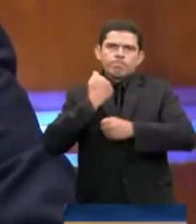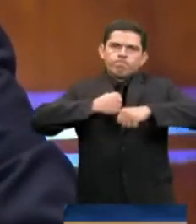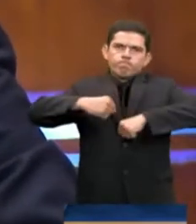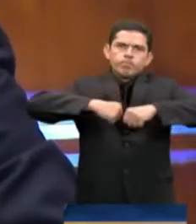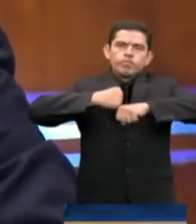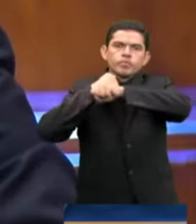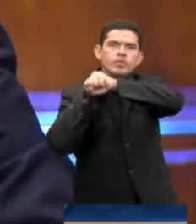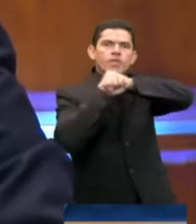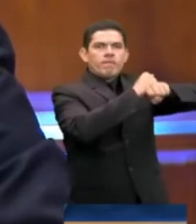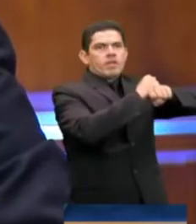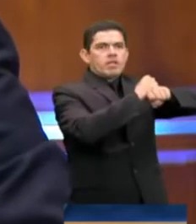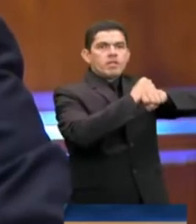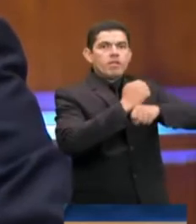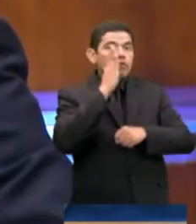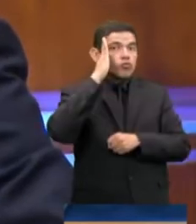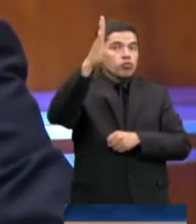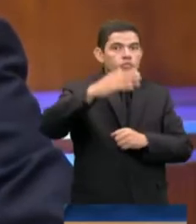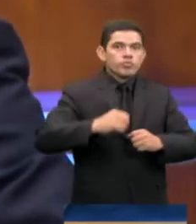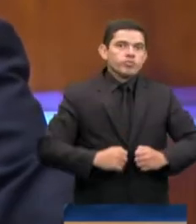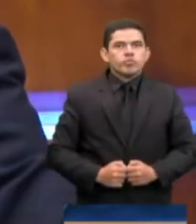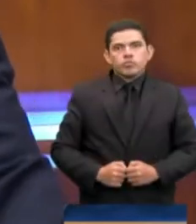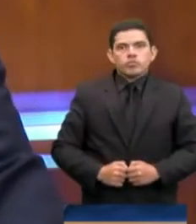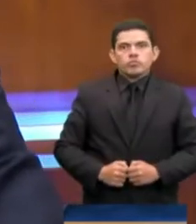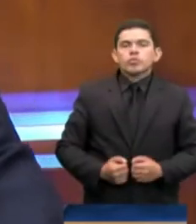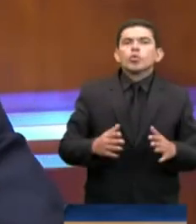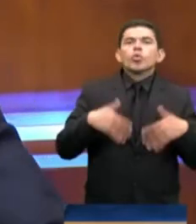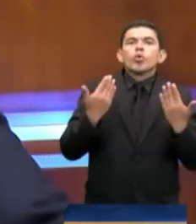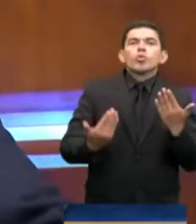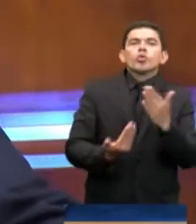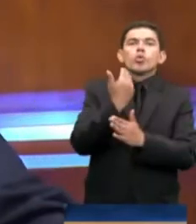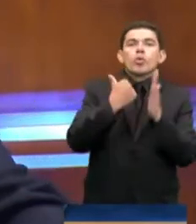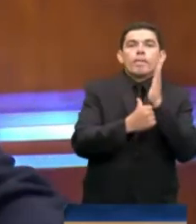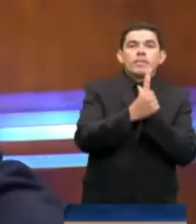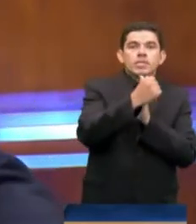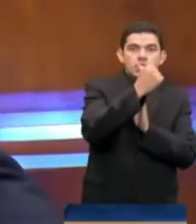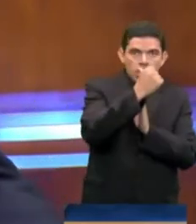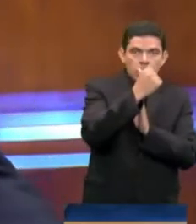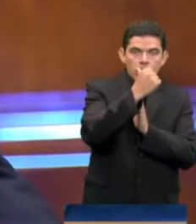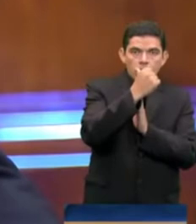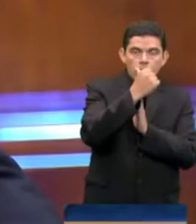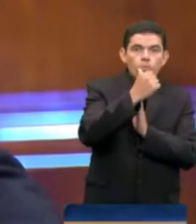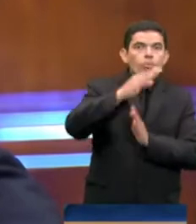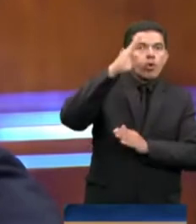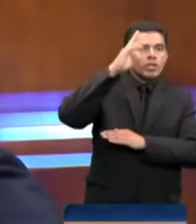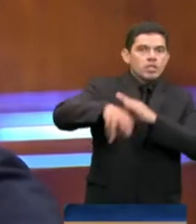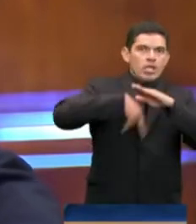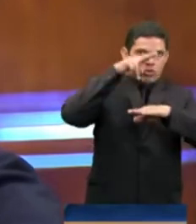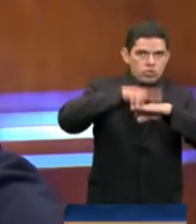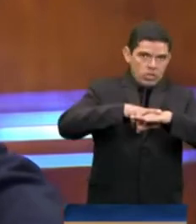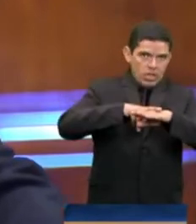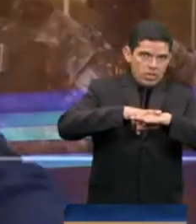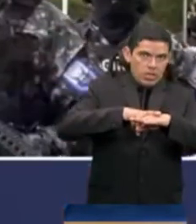nuestra mejor defensa en el futuro. A través del nuevo Ministerio del Interior y con apoyo y